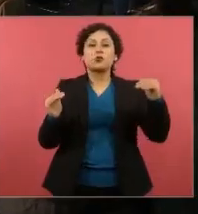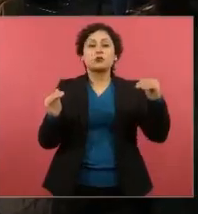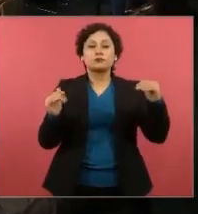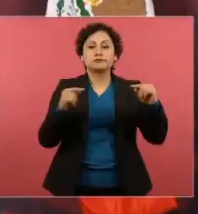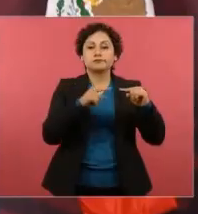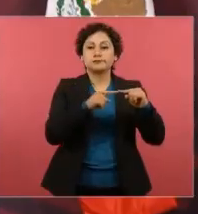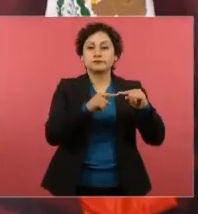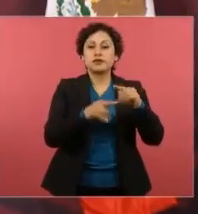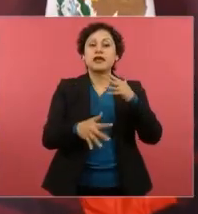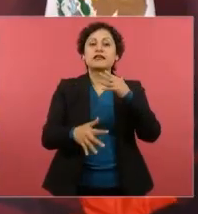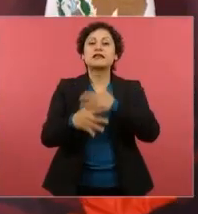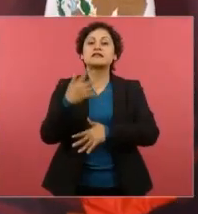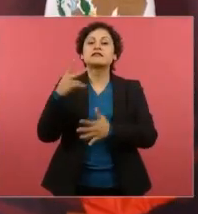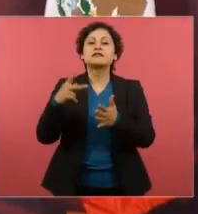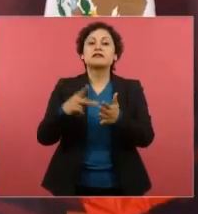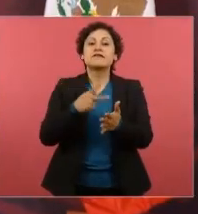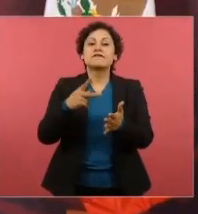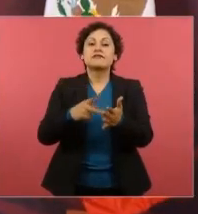15 veces.